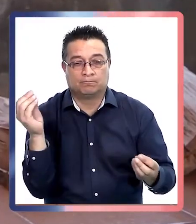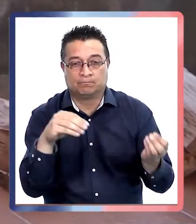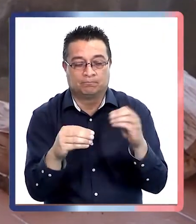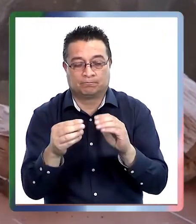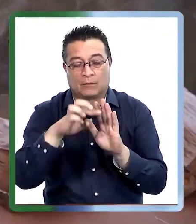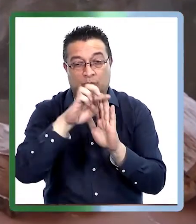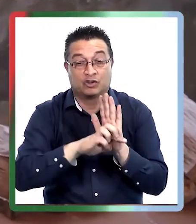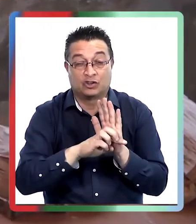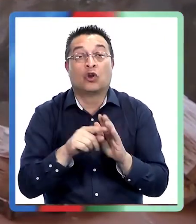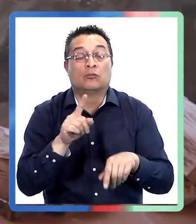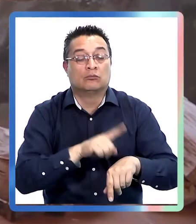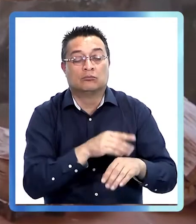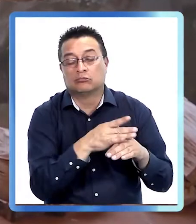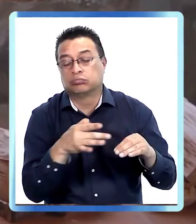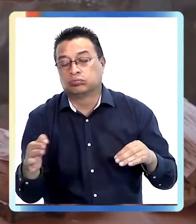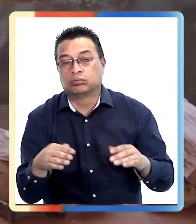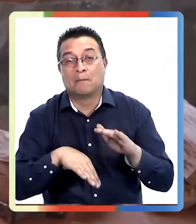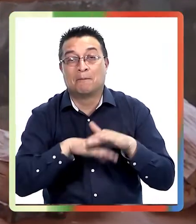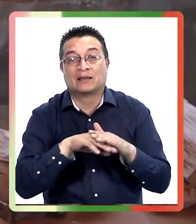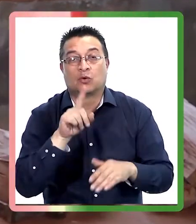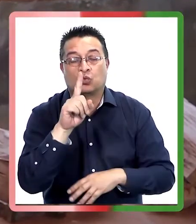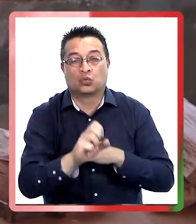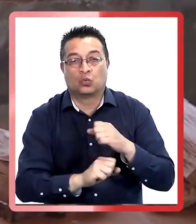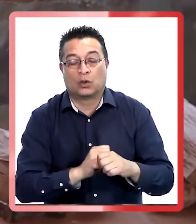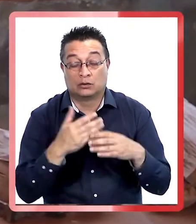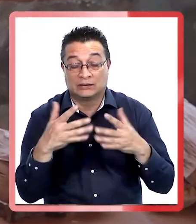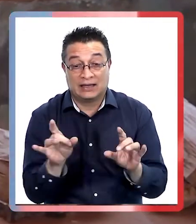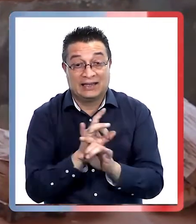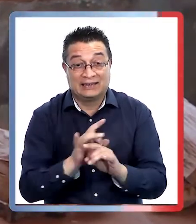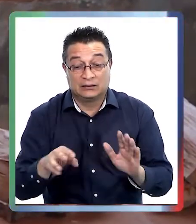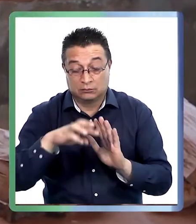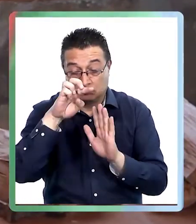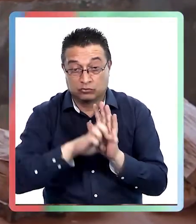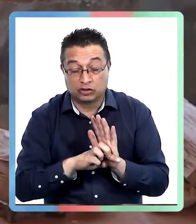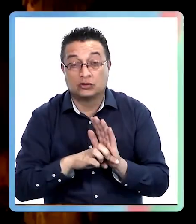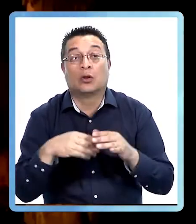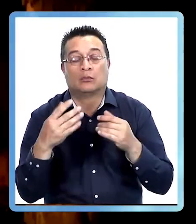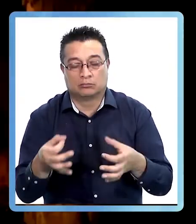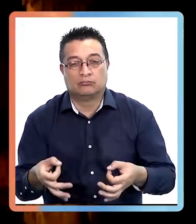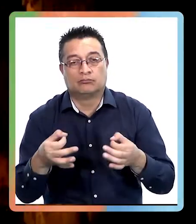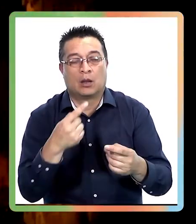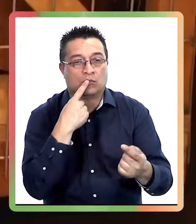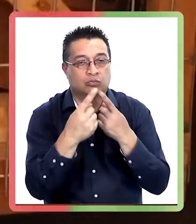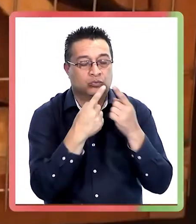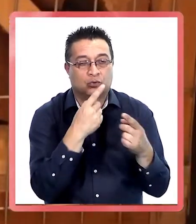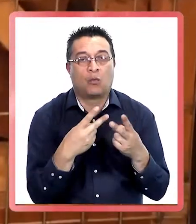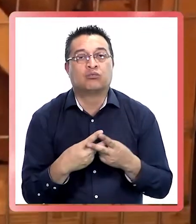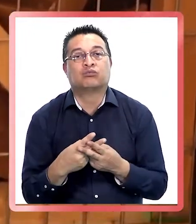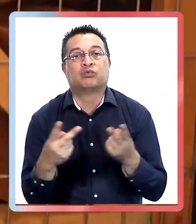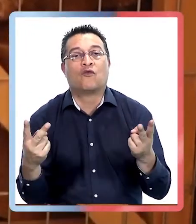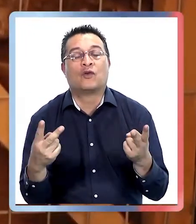del anteproyecto tendrá una duración máxima de 1 año. Una vez elaborado el anteproyecto, se debe someter a una consulta